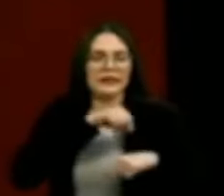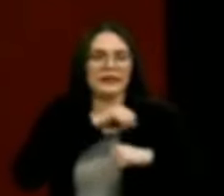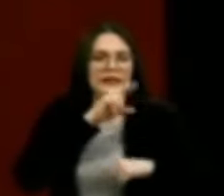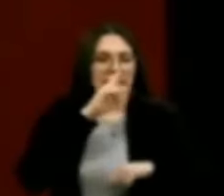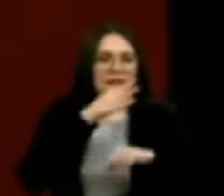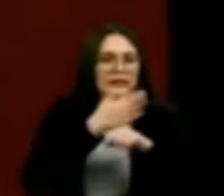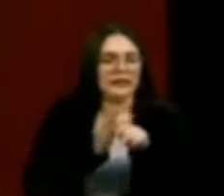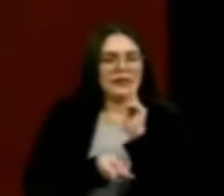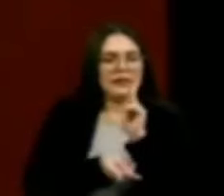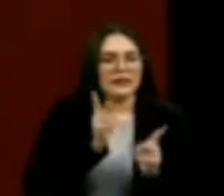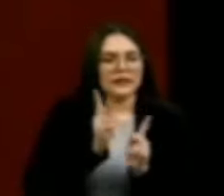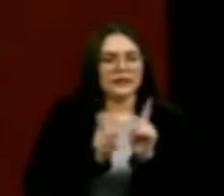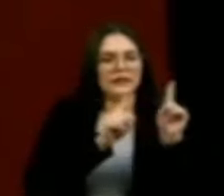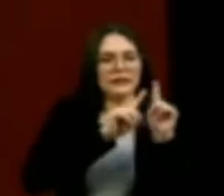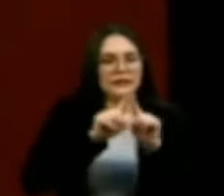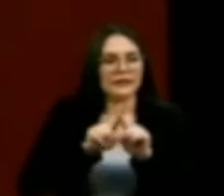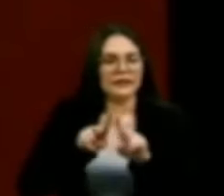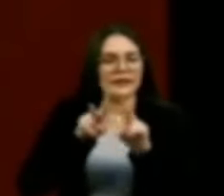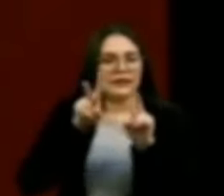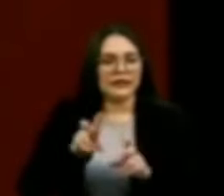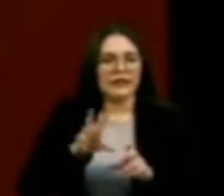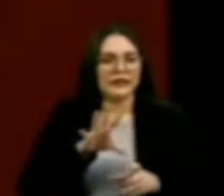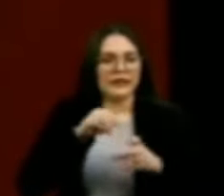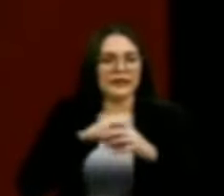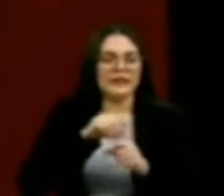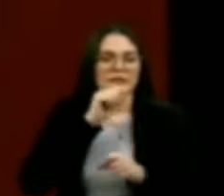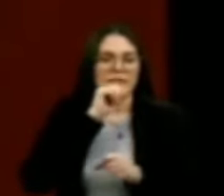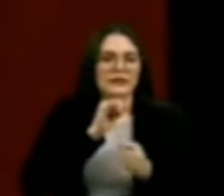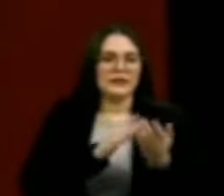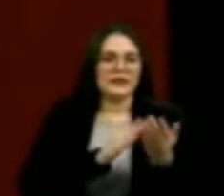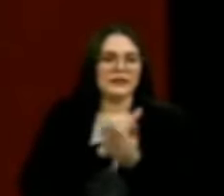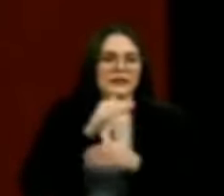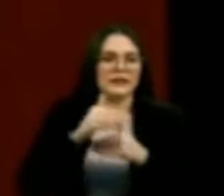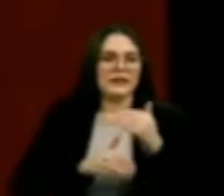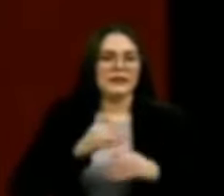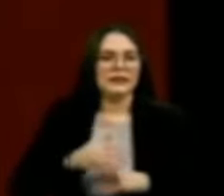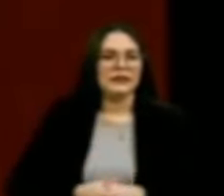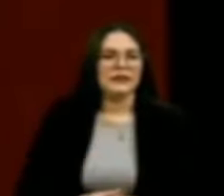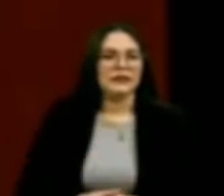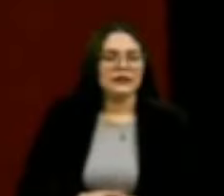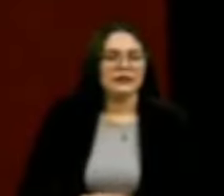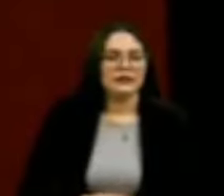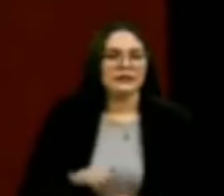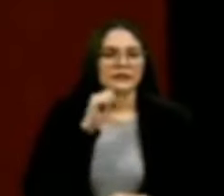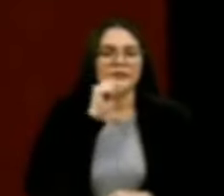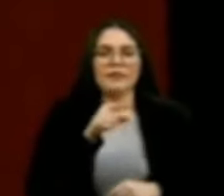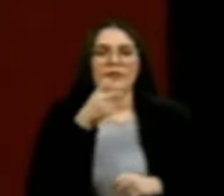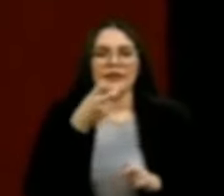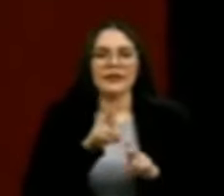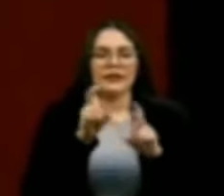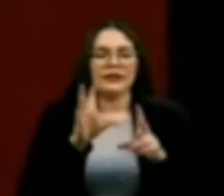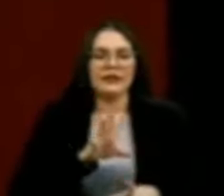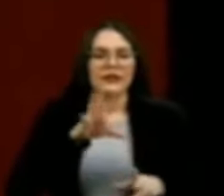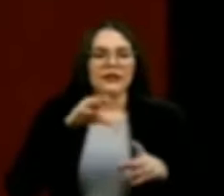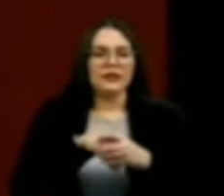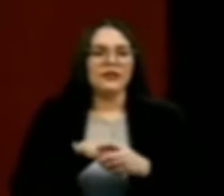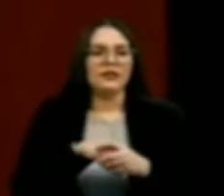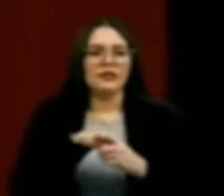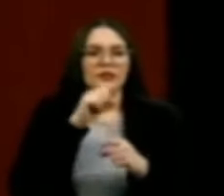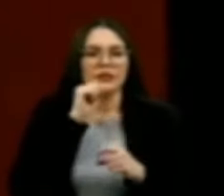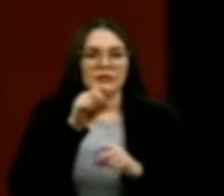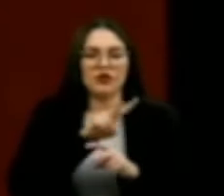llevar a lo que jurídicamente es procedente. No corresponde a la asamblea. Lo demás